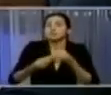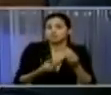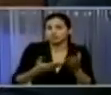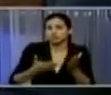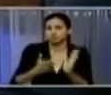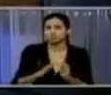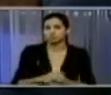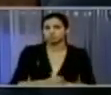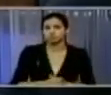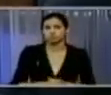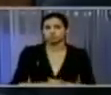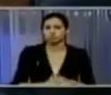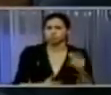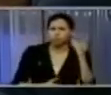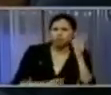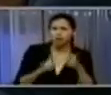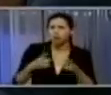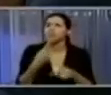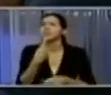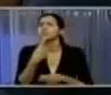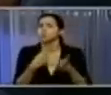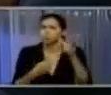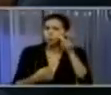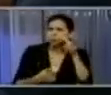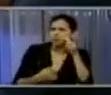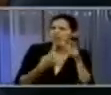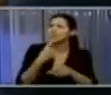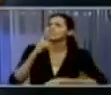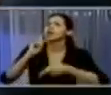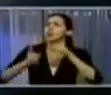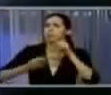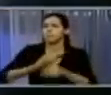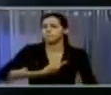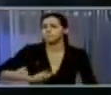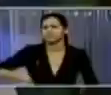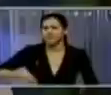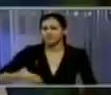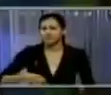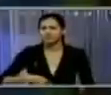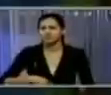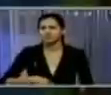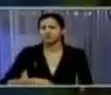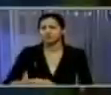Yo he escuchado por ahí algunos presidentes de la derecha,